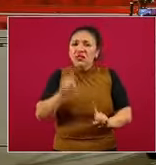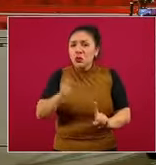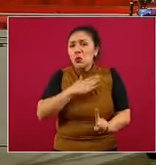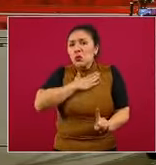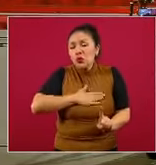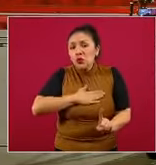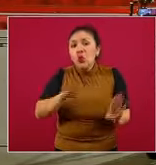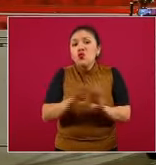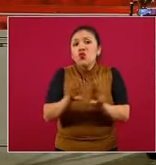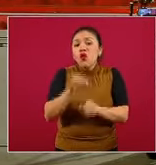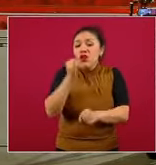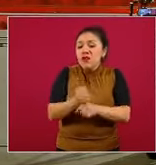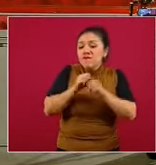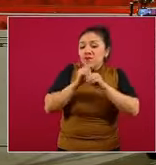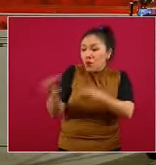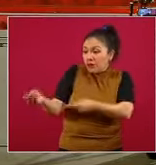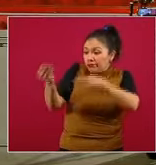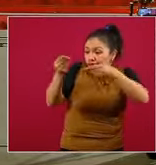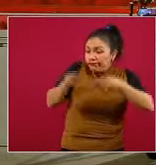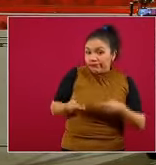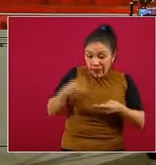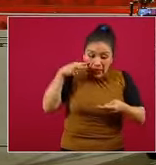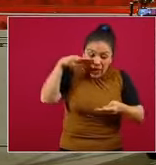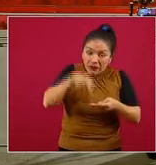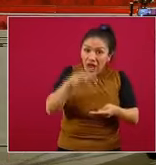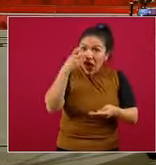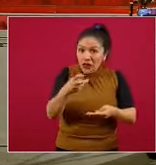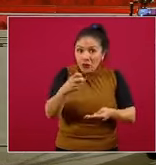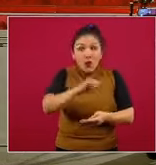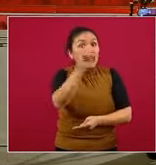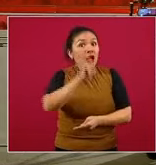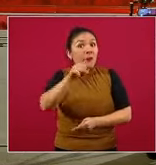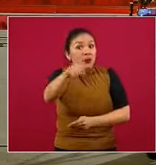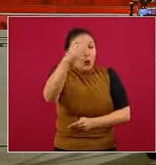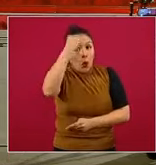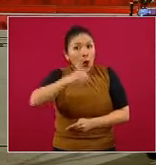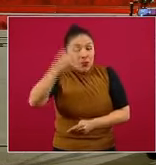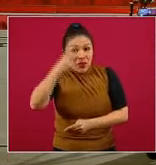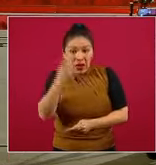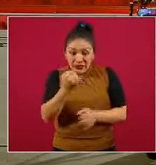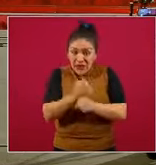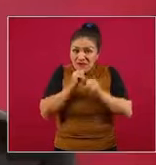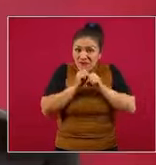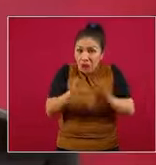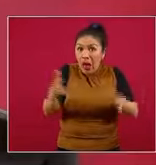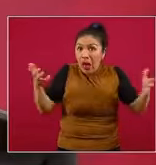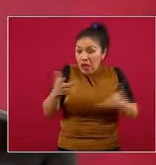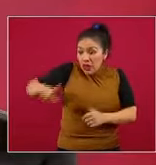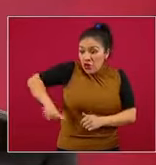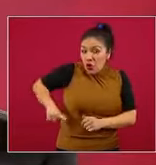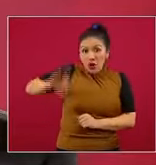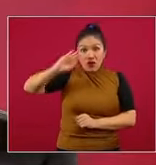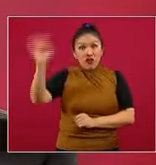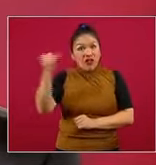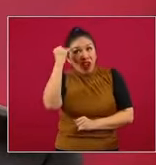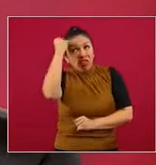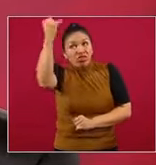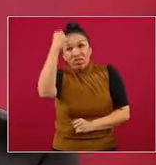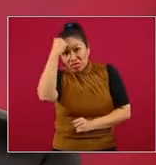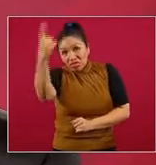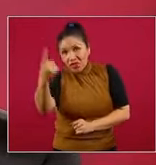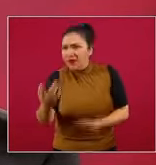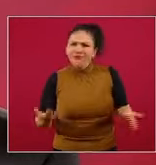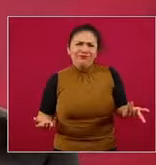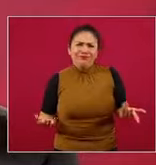los datos que tenemos. Nunca se les olvide, no son datos que genera el gobierno federal. Estos